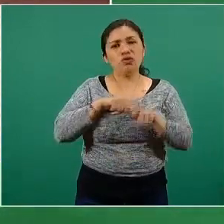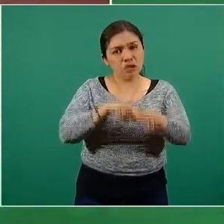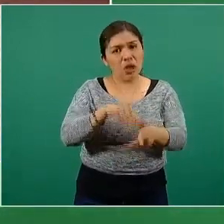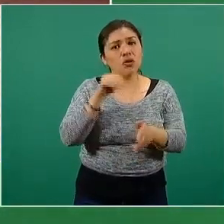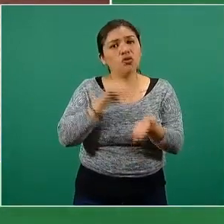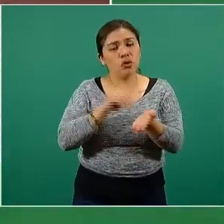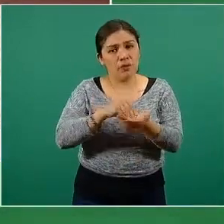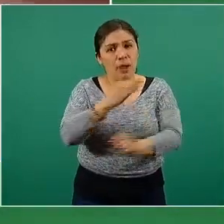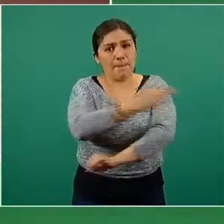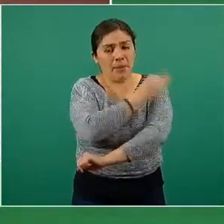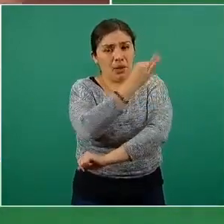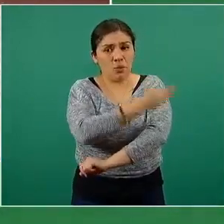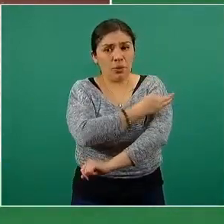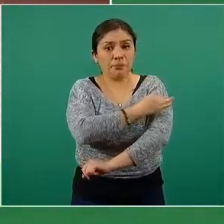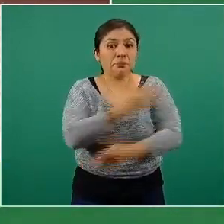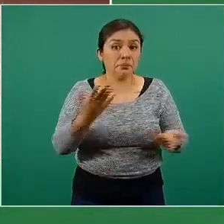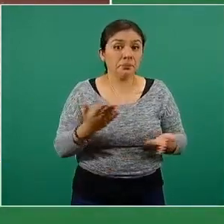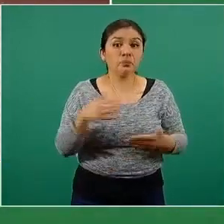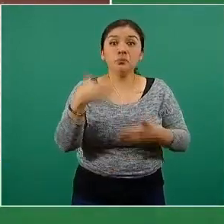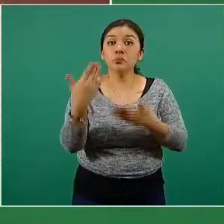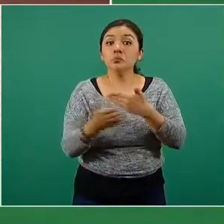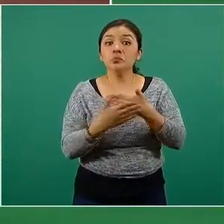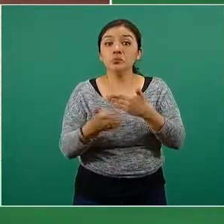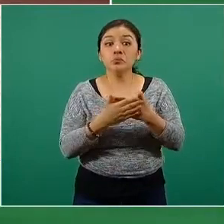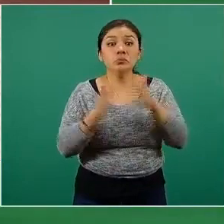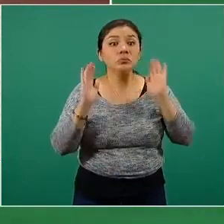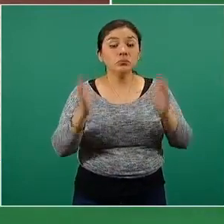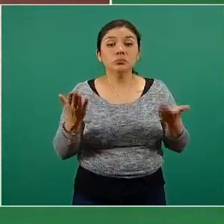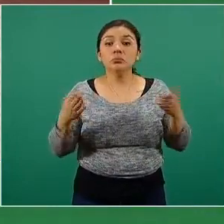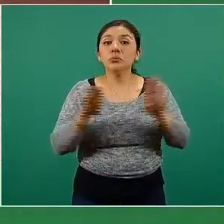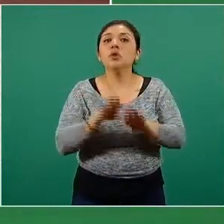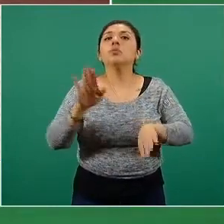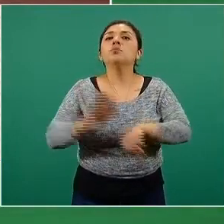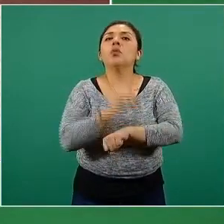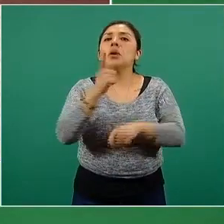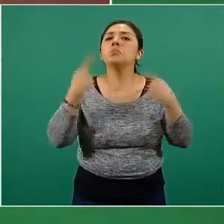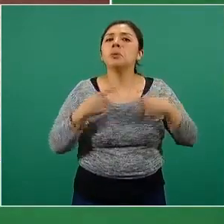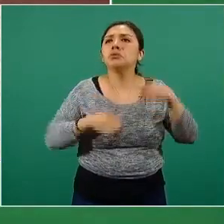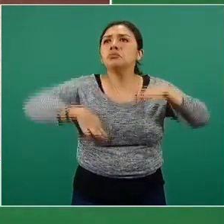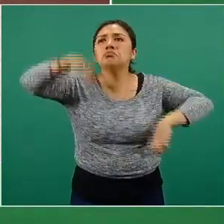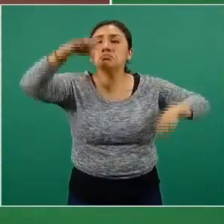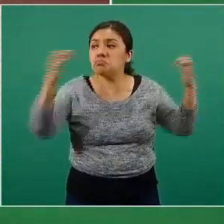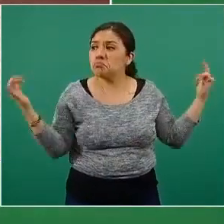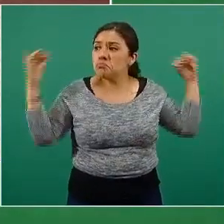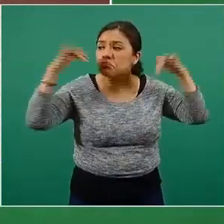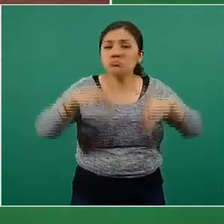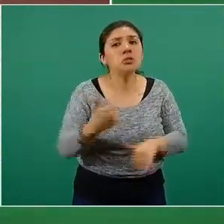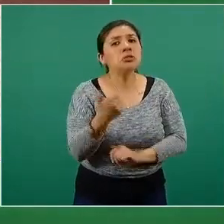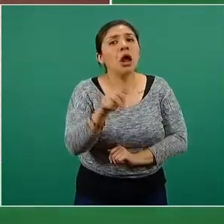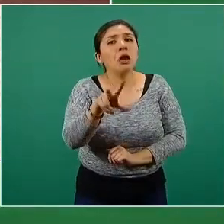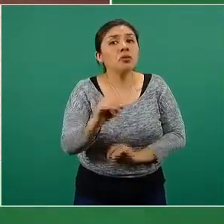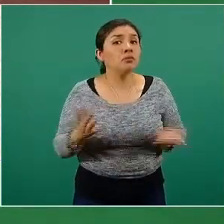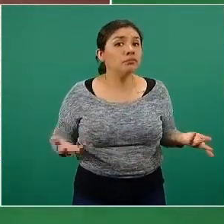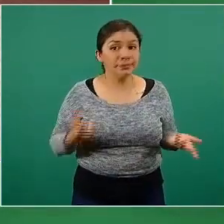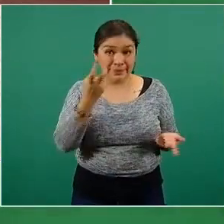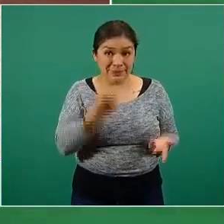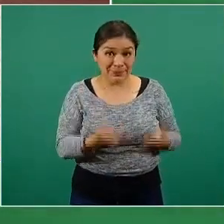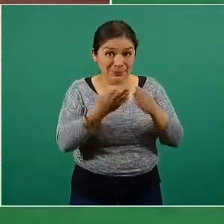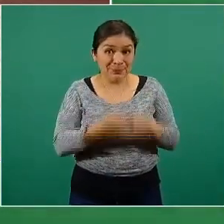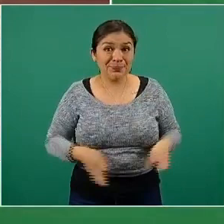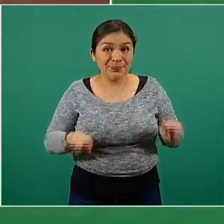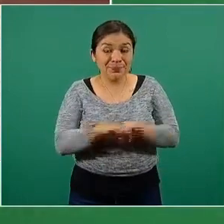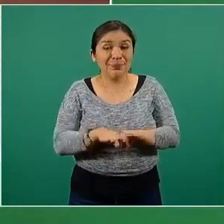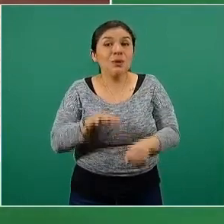activos y pronto a cerrar porque ya nos están acercando los adultos mayores. Entonces, importante que